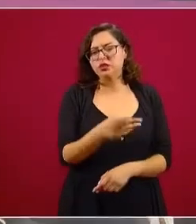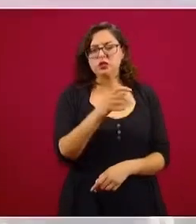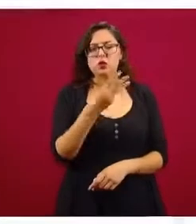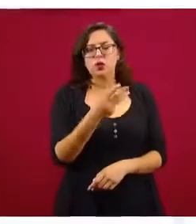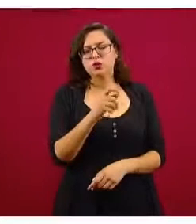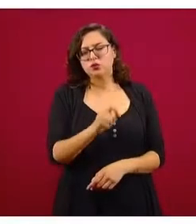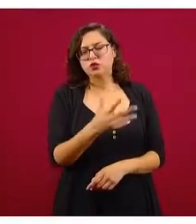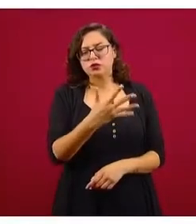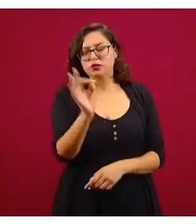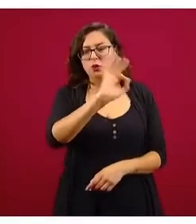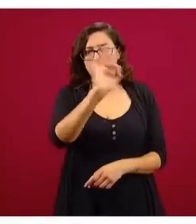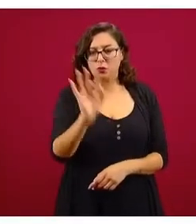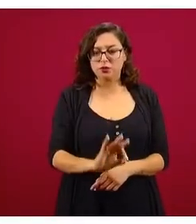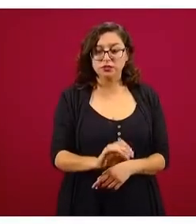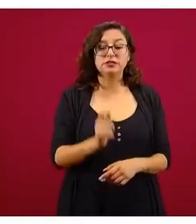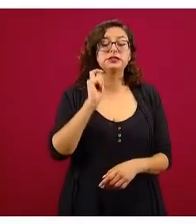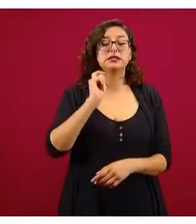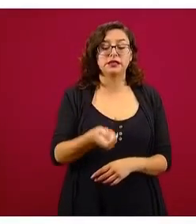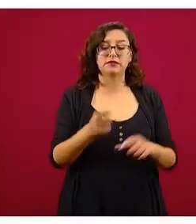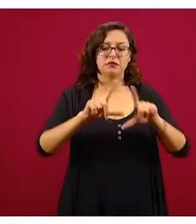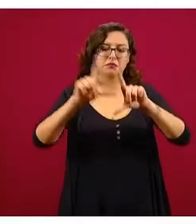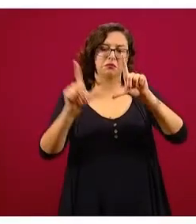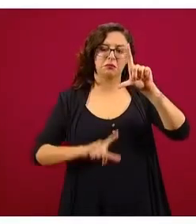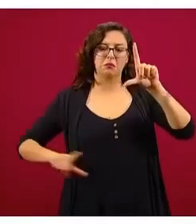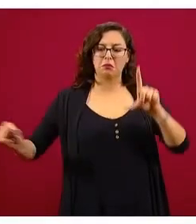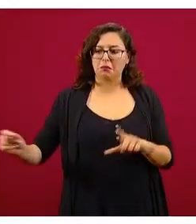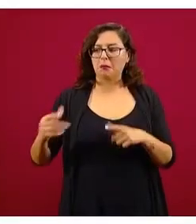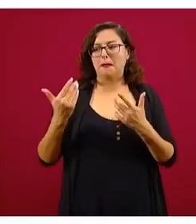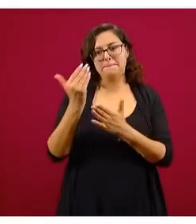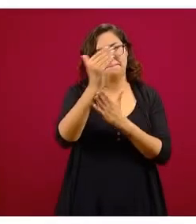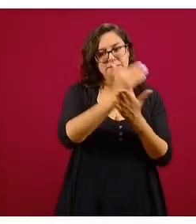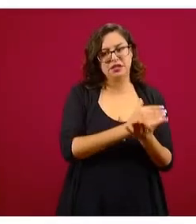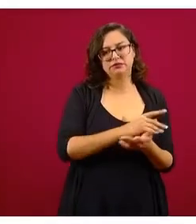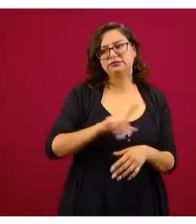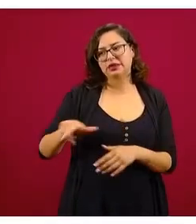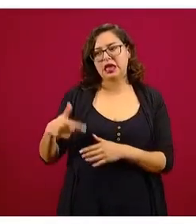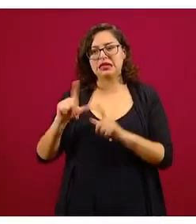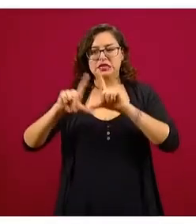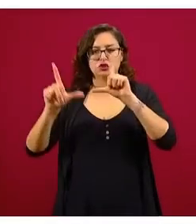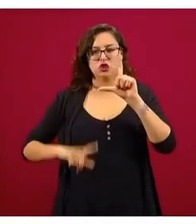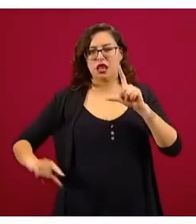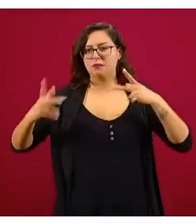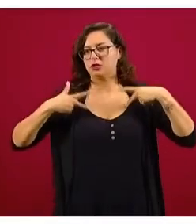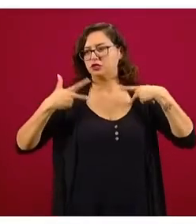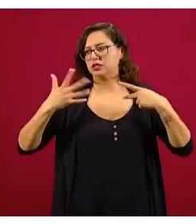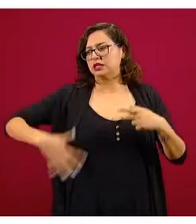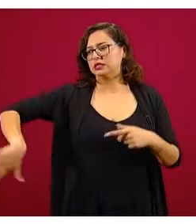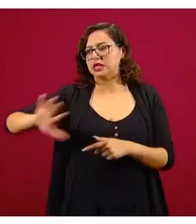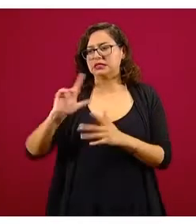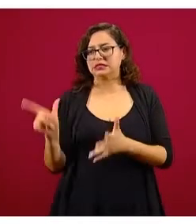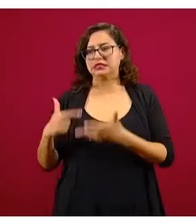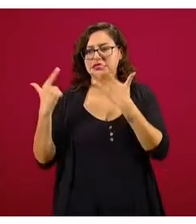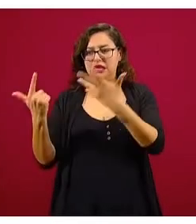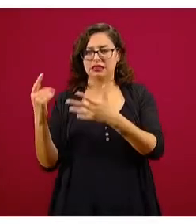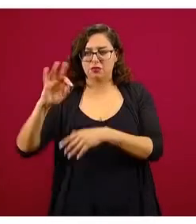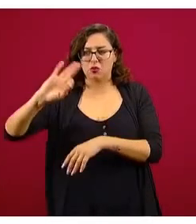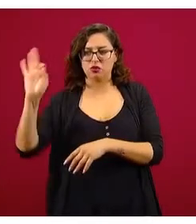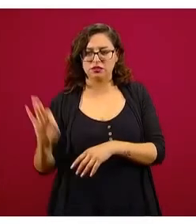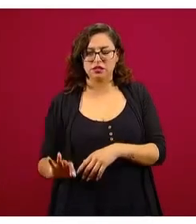4.3-4.5%, de hecho es menos del promedio nacional que veíamos hace un momento, estaba en 7%,